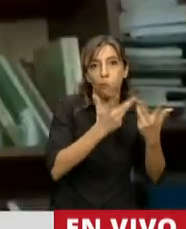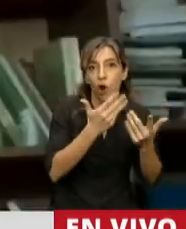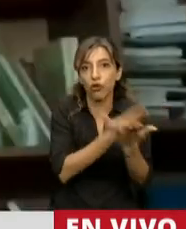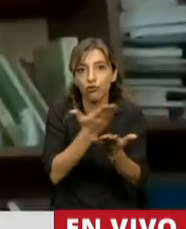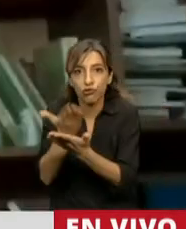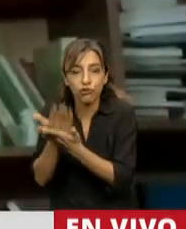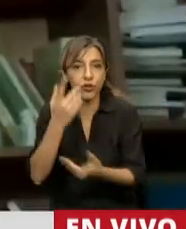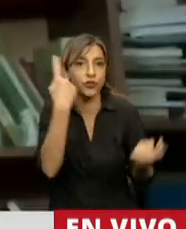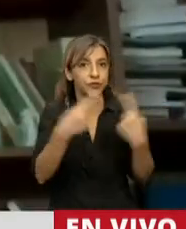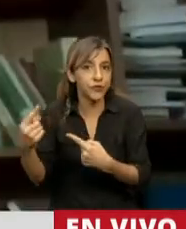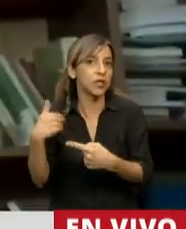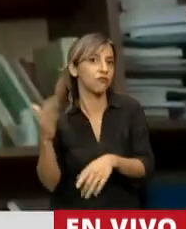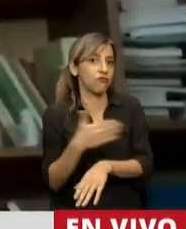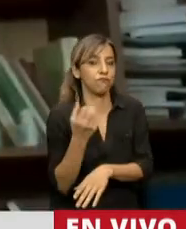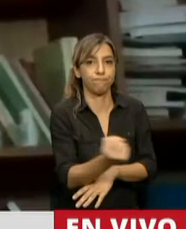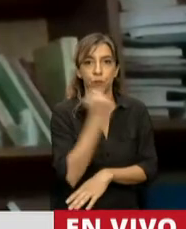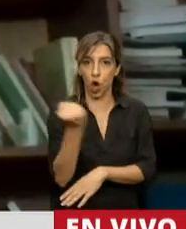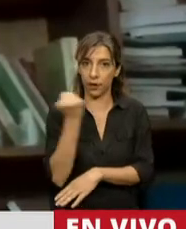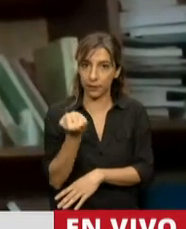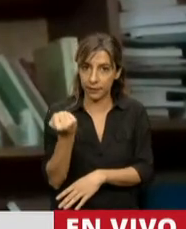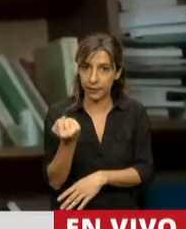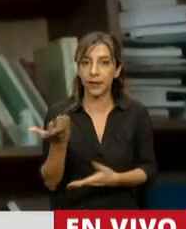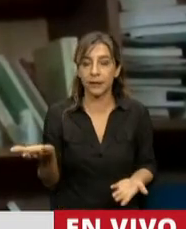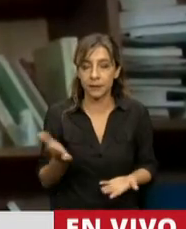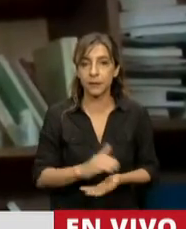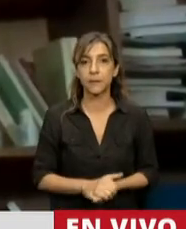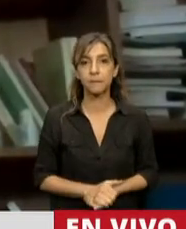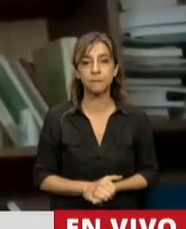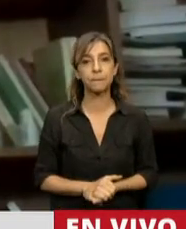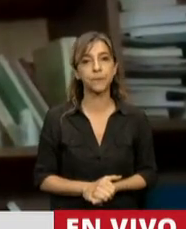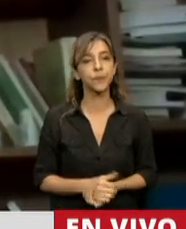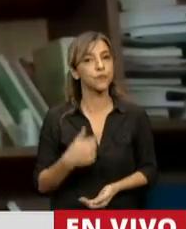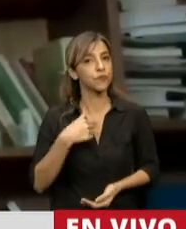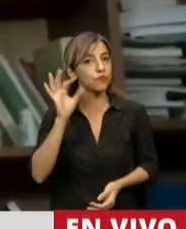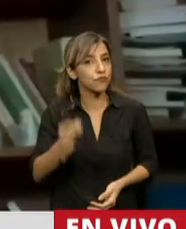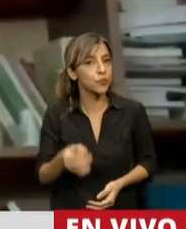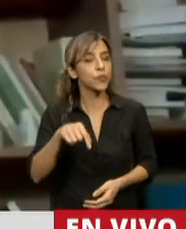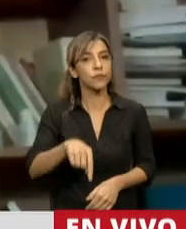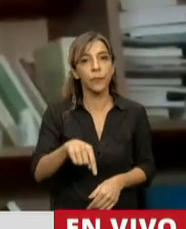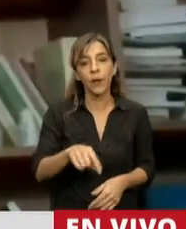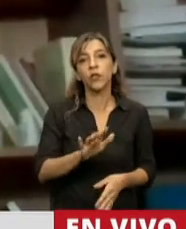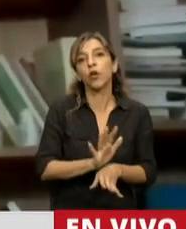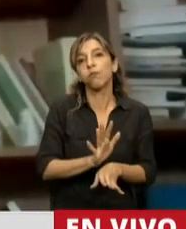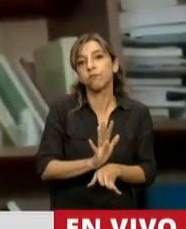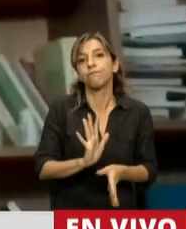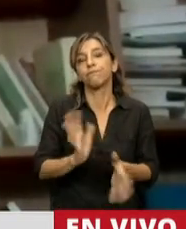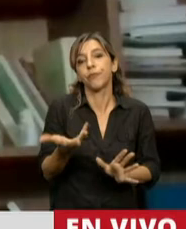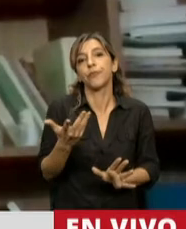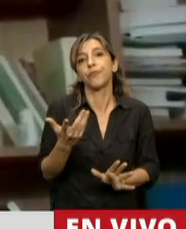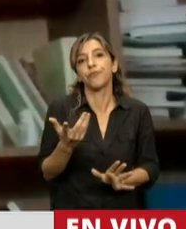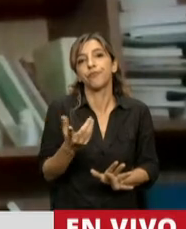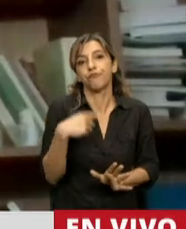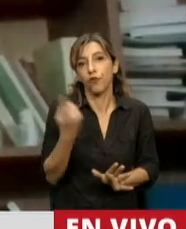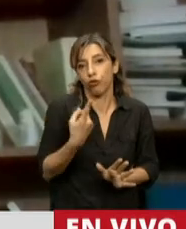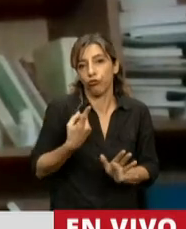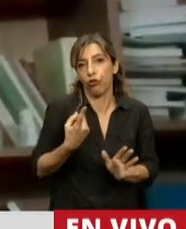altamente significativos. Y por eso, aunque esta sea una norma de resolución de la